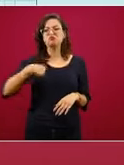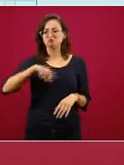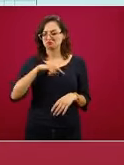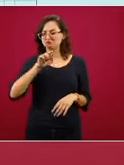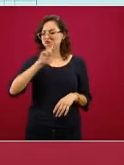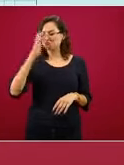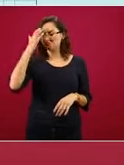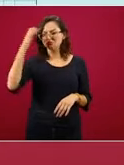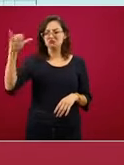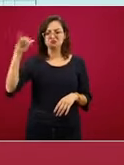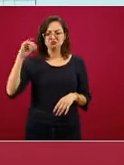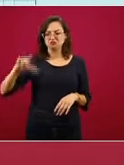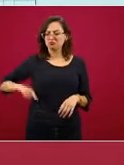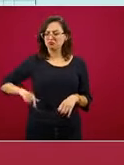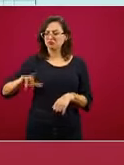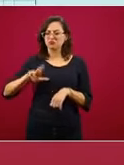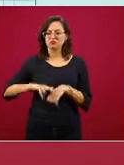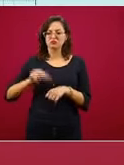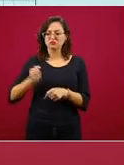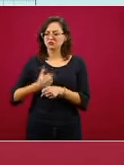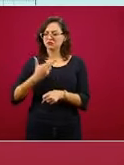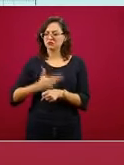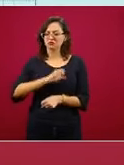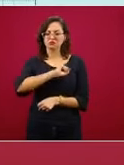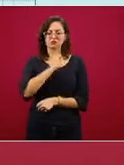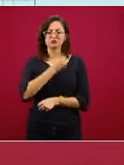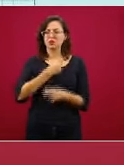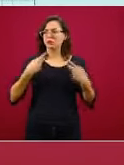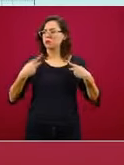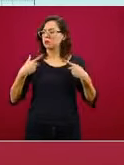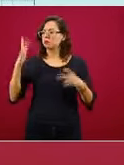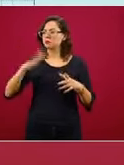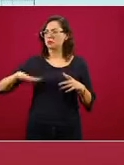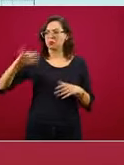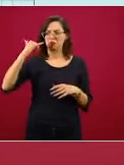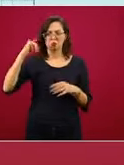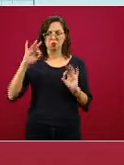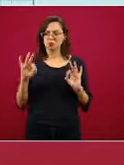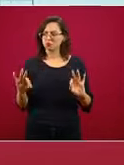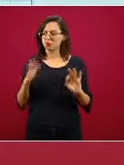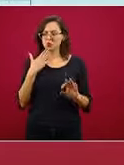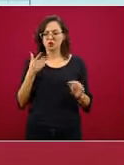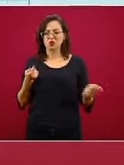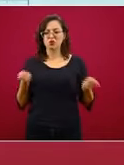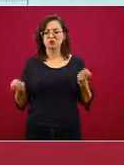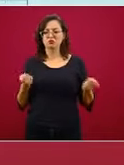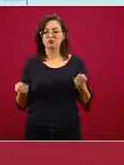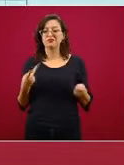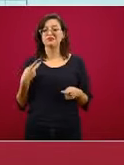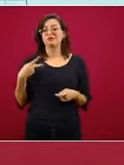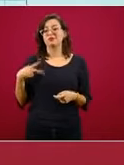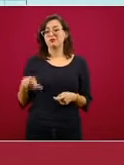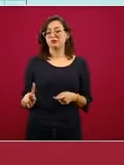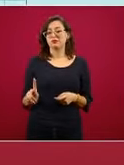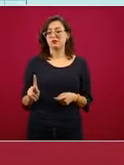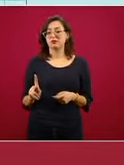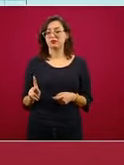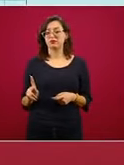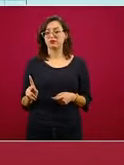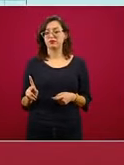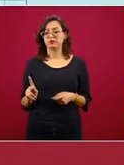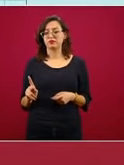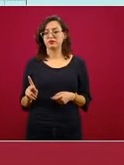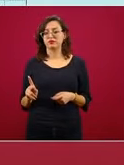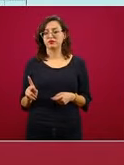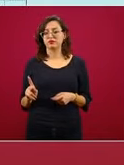reconocimiento al Estado de Yucatán, a su gobernador, a su secretario de Salud, a la sociedad yucateca. Pero tenemos que desde